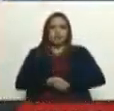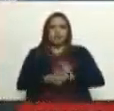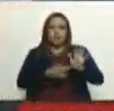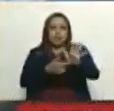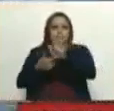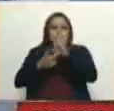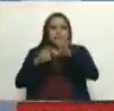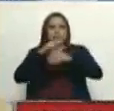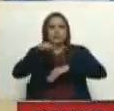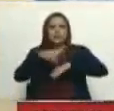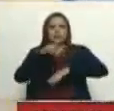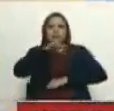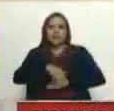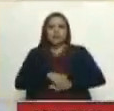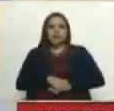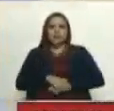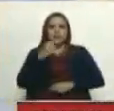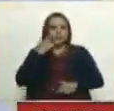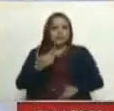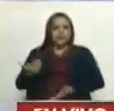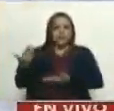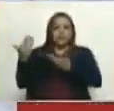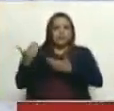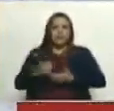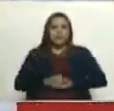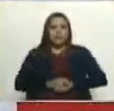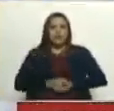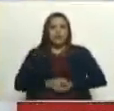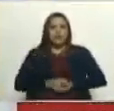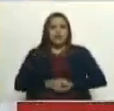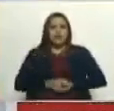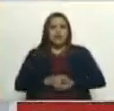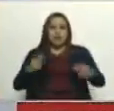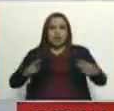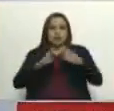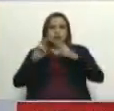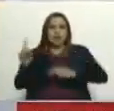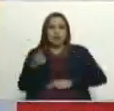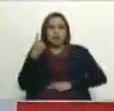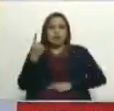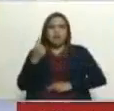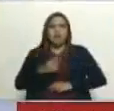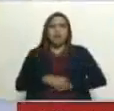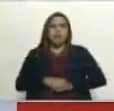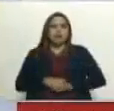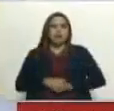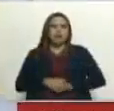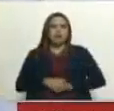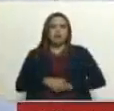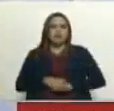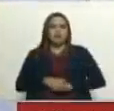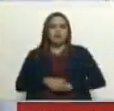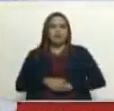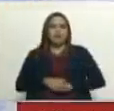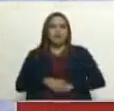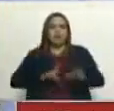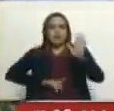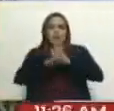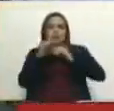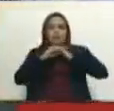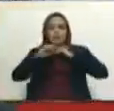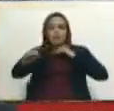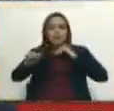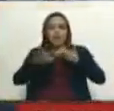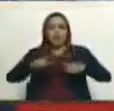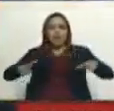nuestra historia. Es parte entonces del contexto que refleja del encuentro técnico científico popular devenir, para el rescate, el conservación proceso, y desarrollo, desarrollo sostenible del lago de